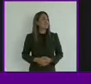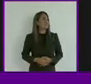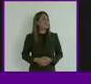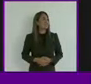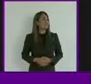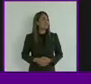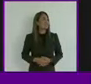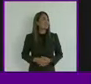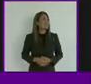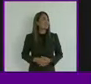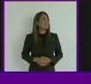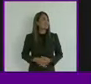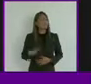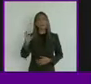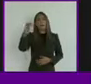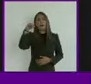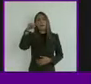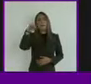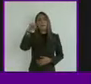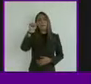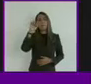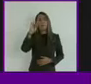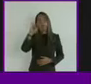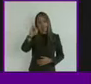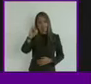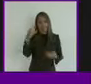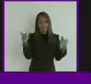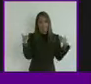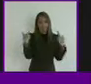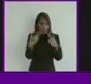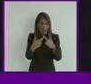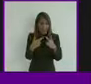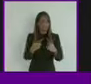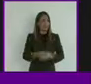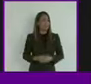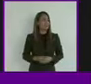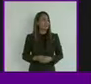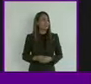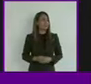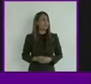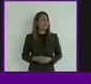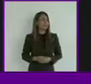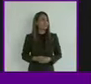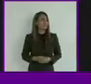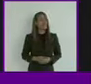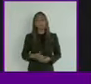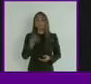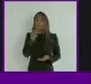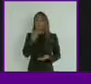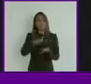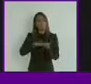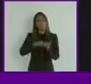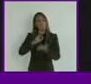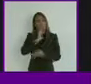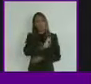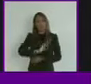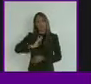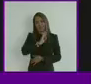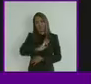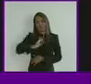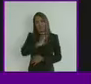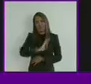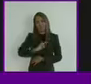¿Y se asomará Mari? Mari, ¿cómo está? Es maestra. Mucho gusto, Marta. Sí, soy titular. Bien, maestra, la felicitamos y sobre todo le agradecemos no solo a